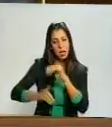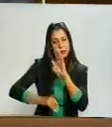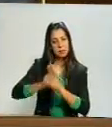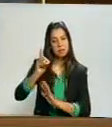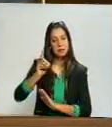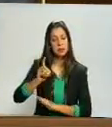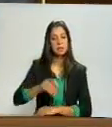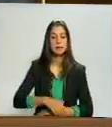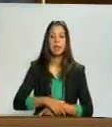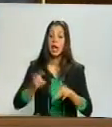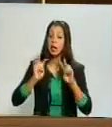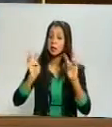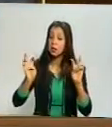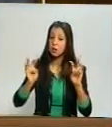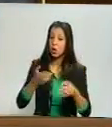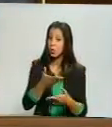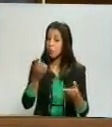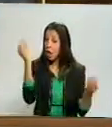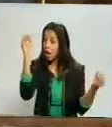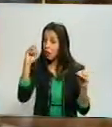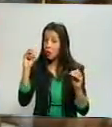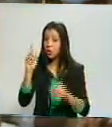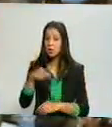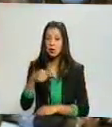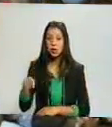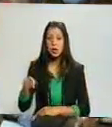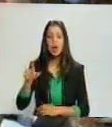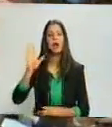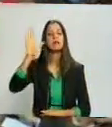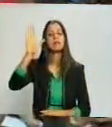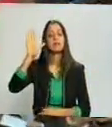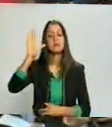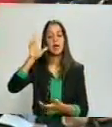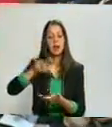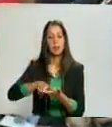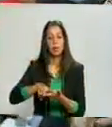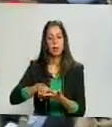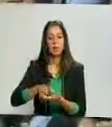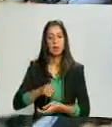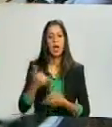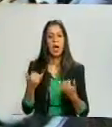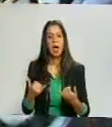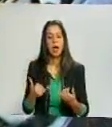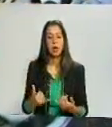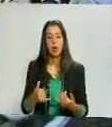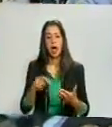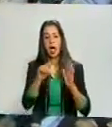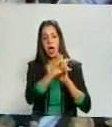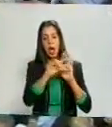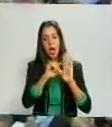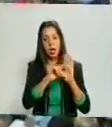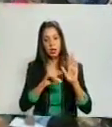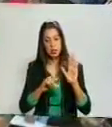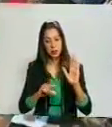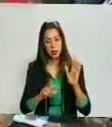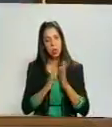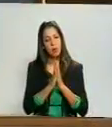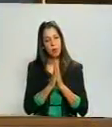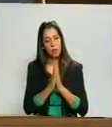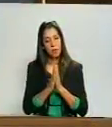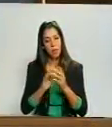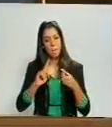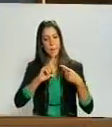consideración al título de la ley, lo que estén de acuerdo, hacerlo con la señal de costumbre. Aprobado. Vamos a dar lectura artículo por artículo. Procede al artículo